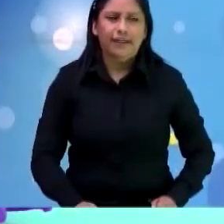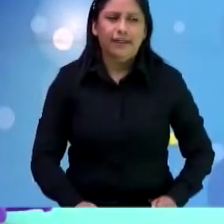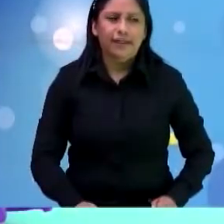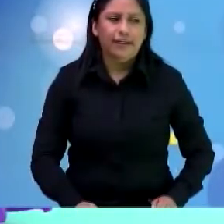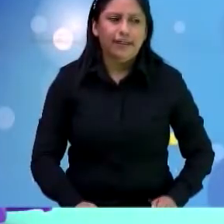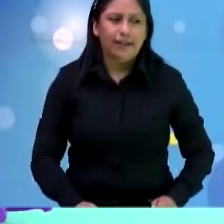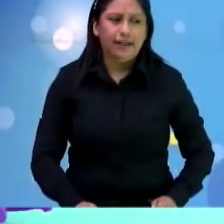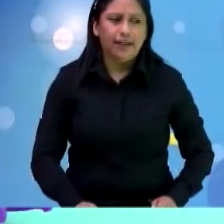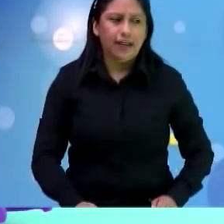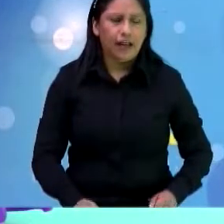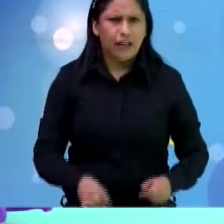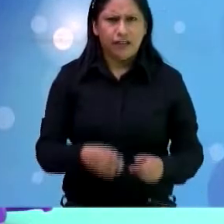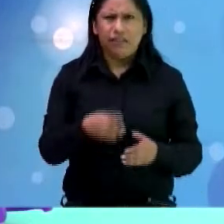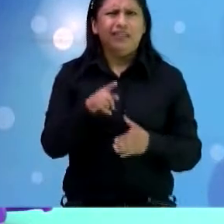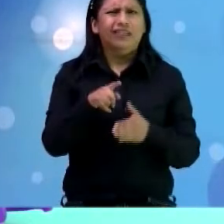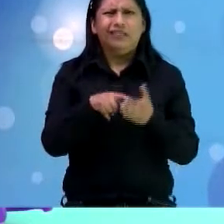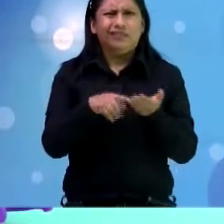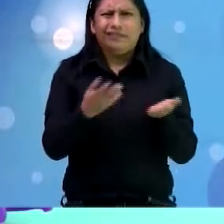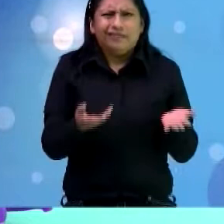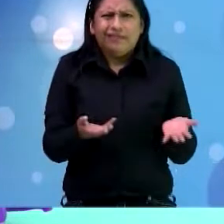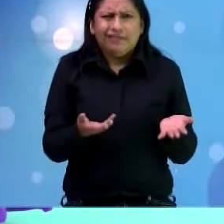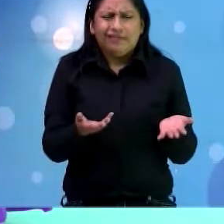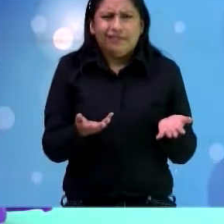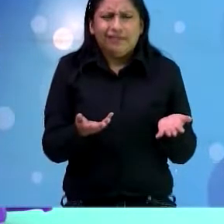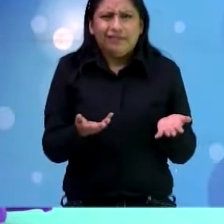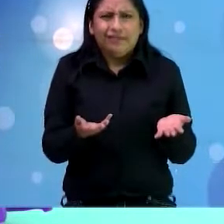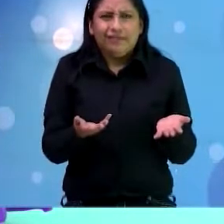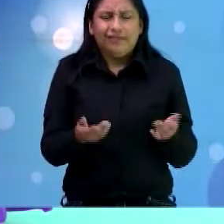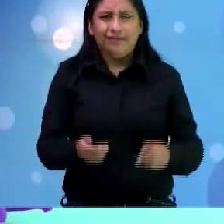La voy a poner por acá.